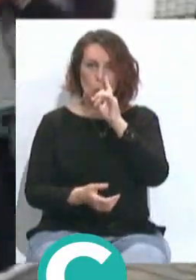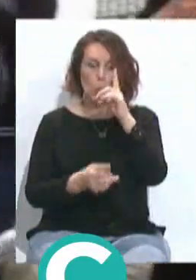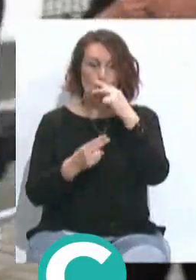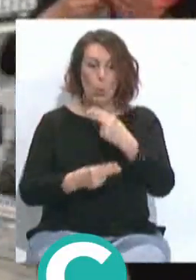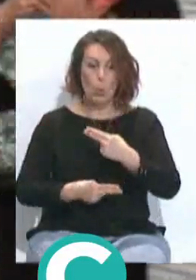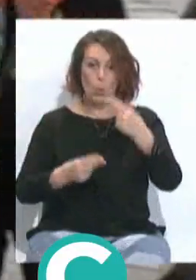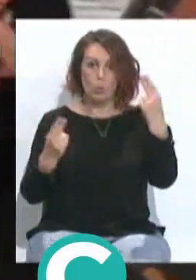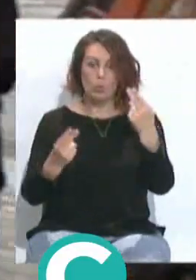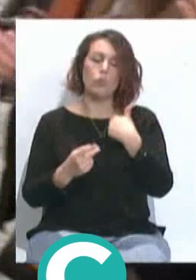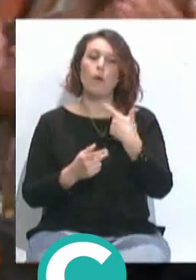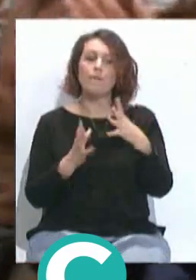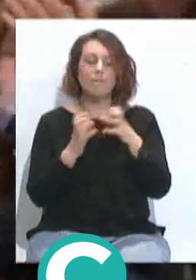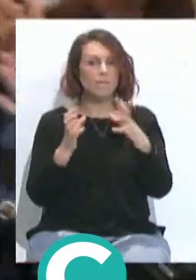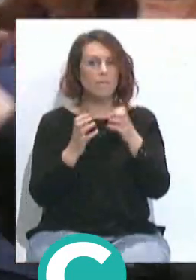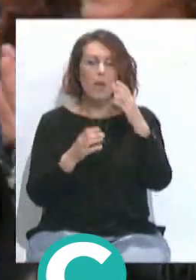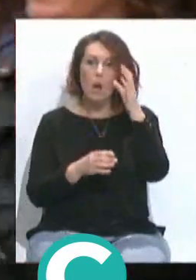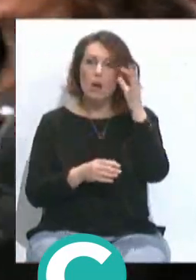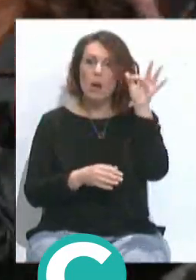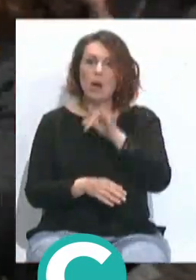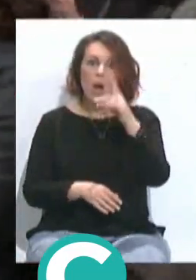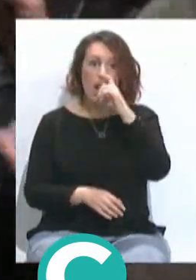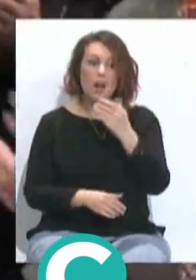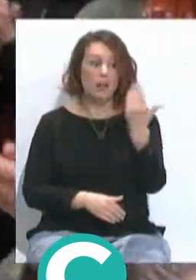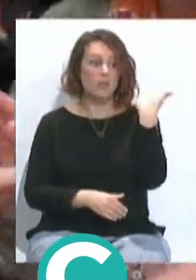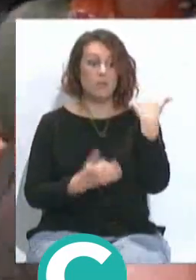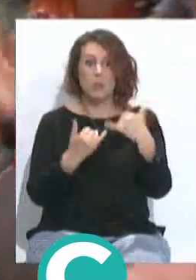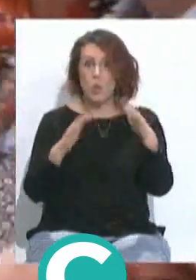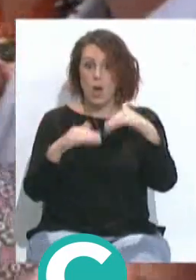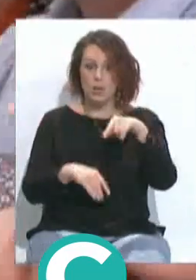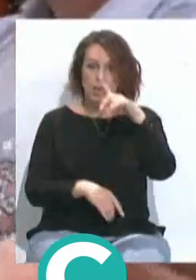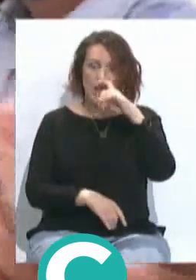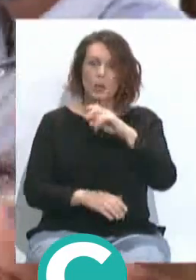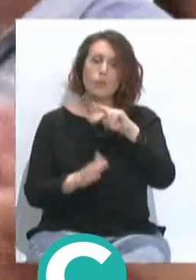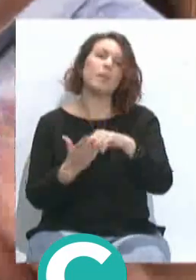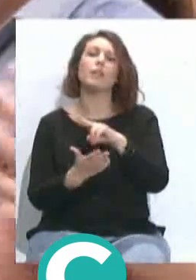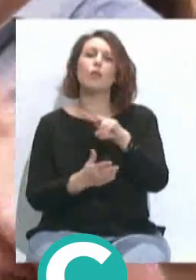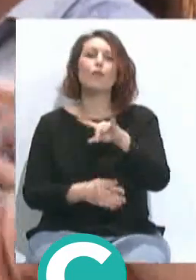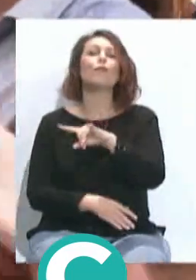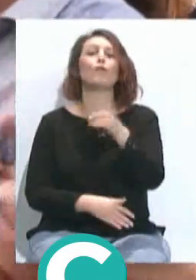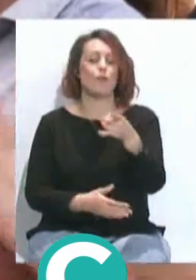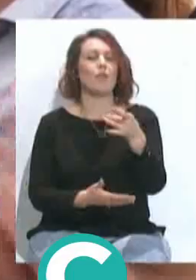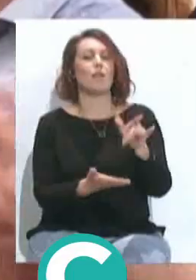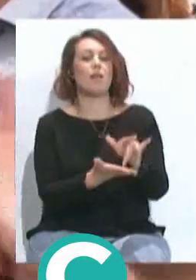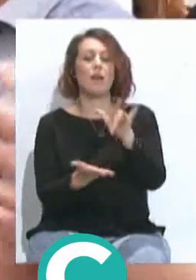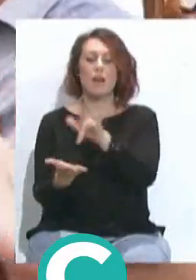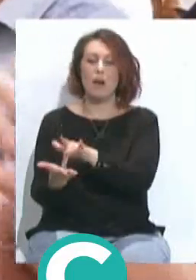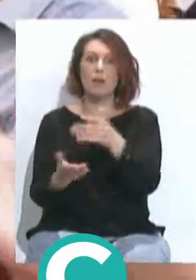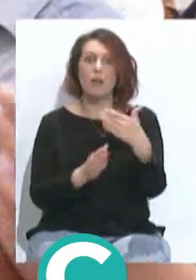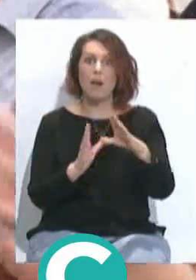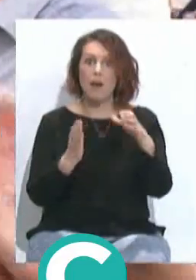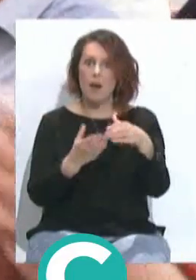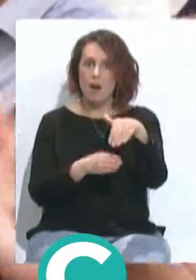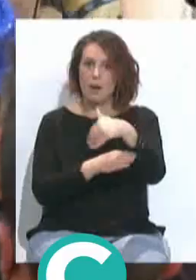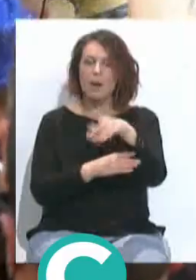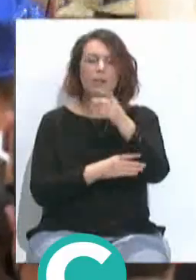público ha habido por escuchar tras un año sin fiesta que este 2022 podrá disfrutarse por partida doble. No solo las callejeras,